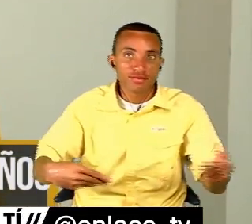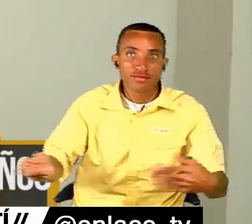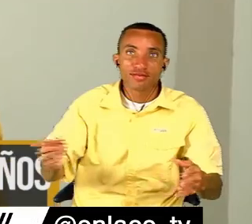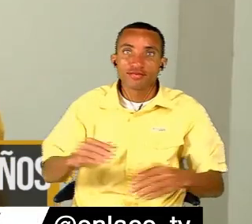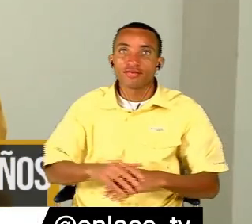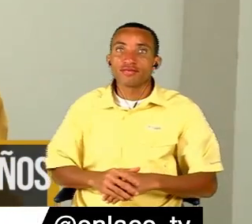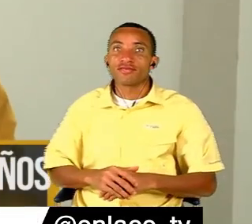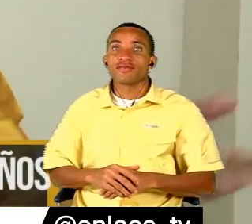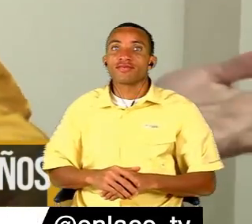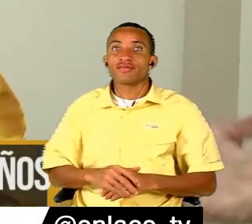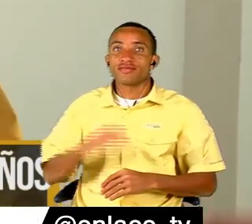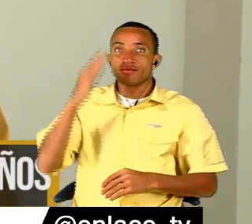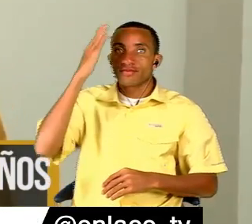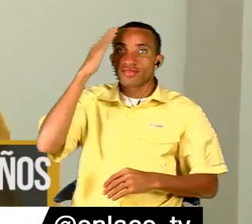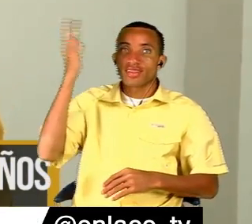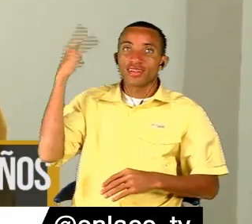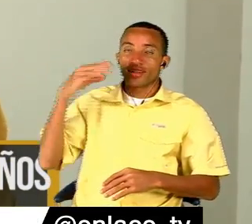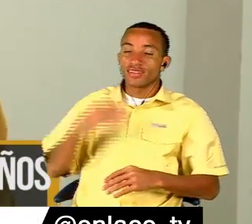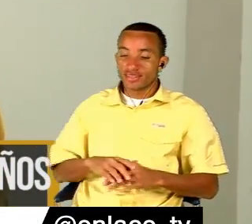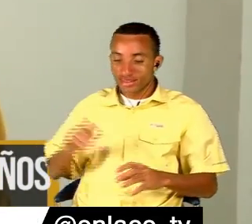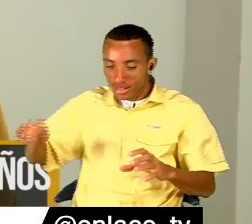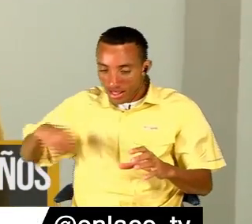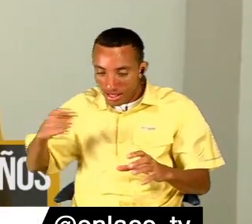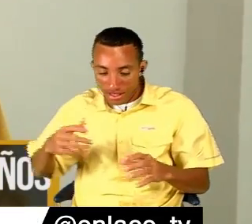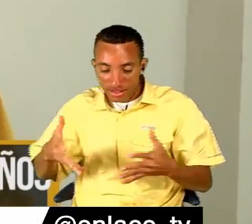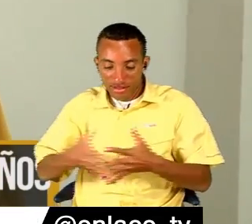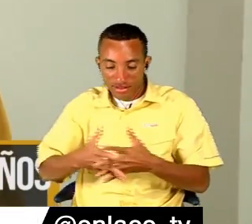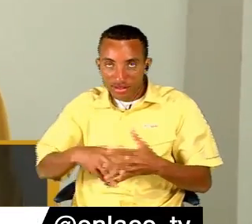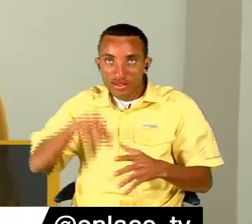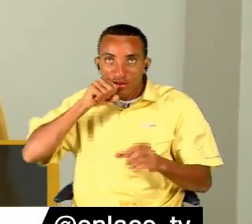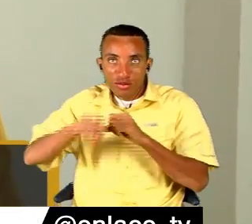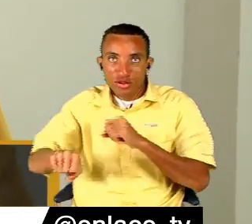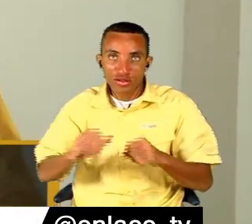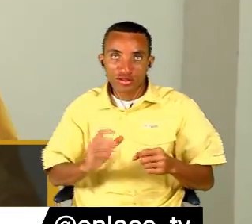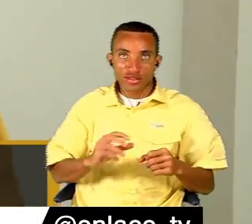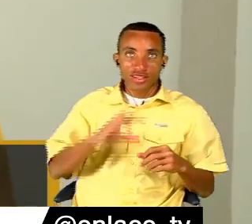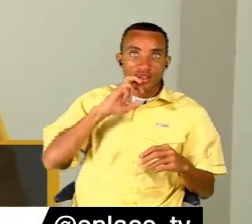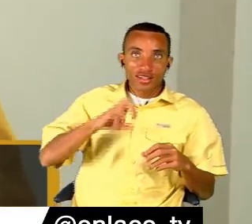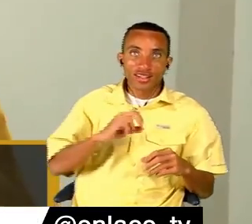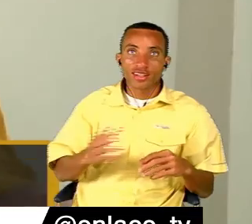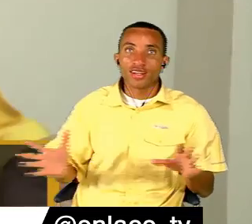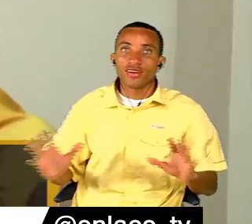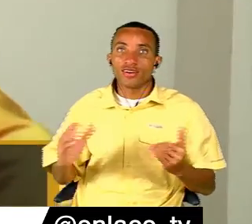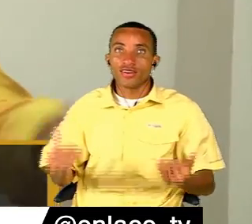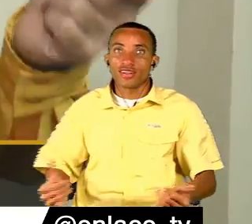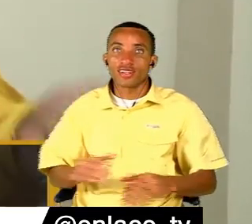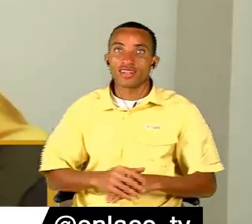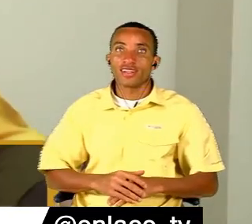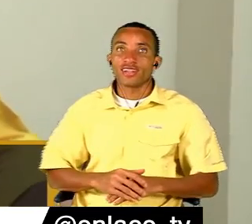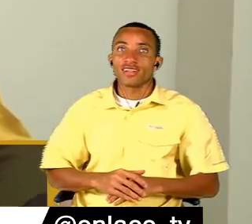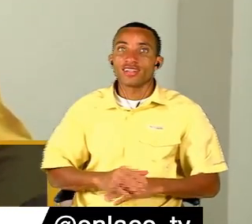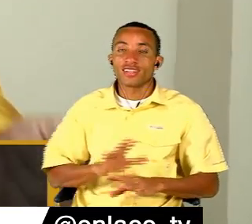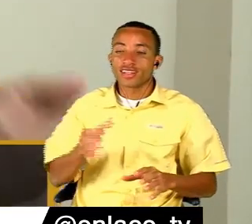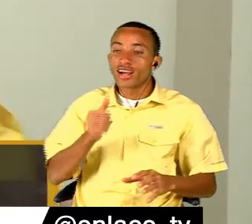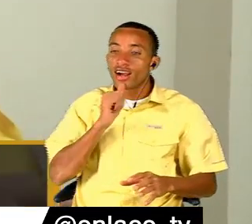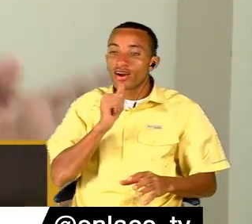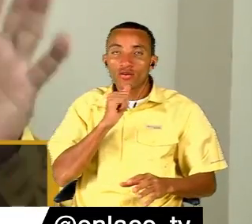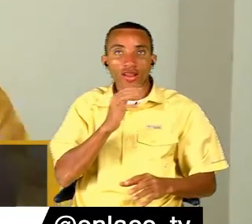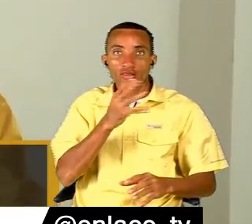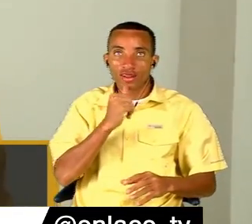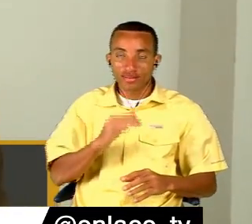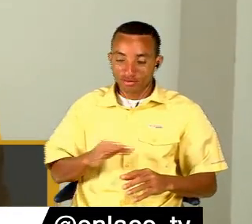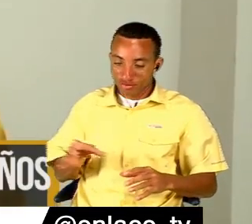Sí. Antes daban arroz con pollo, daban carne mechada, daban toda esa vaina. Oye, ahora le dan agua y